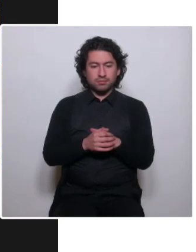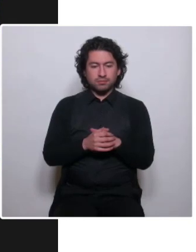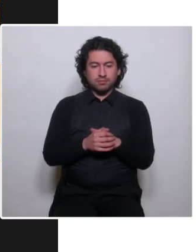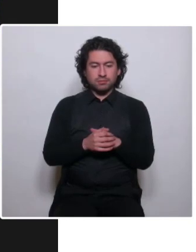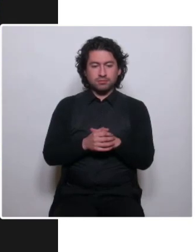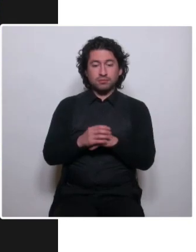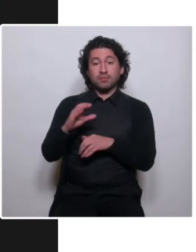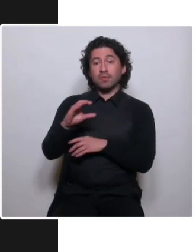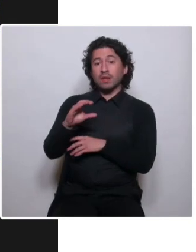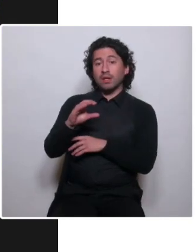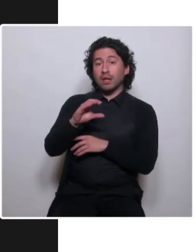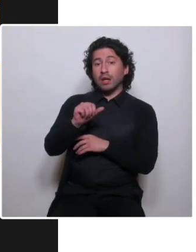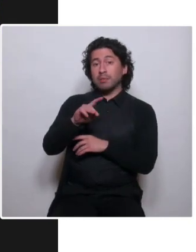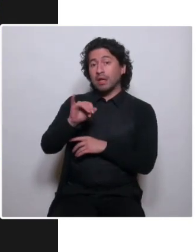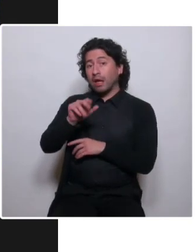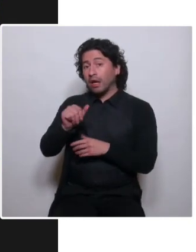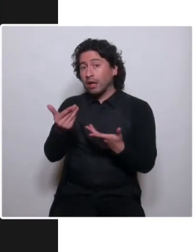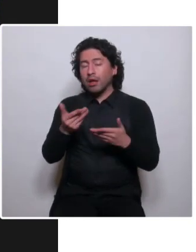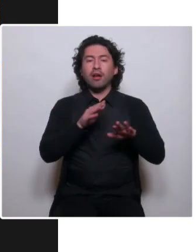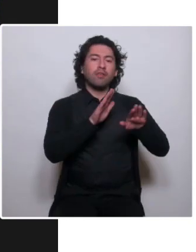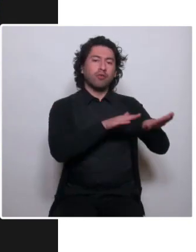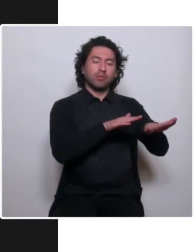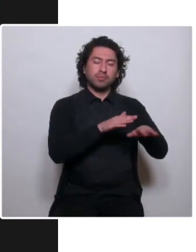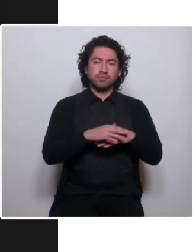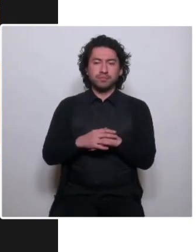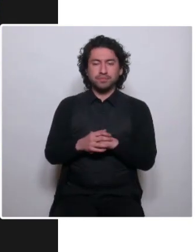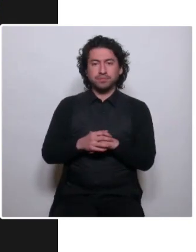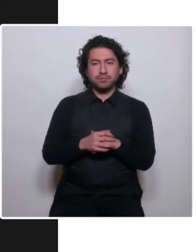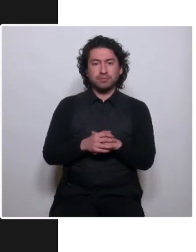Camila Zárate. Gracias.